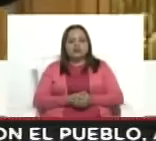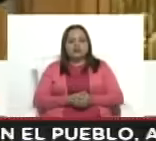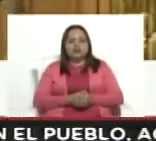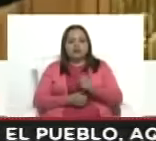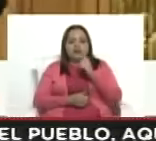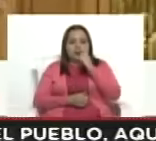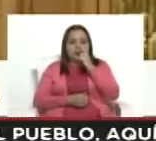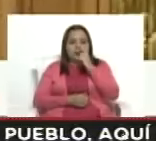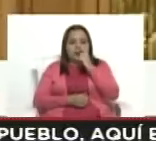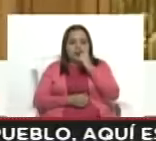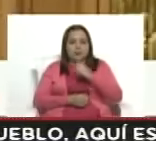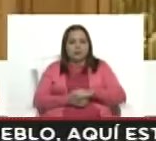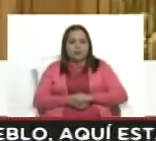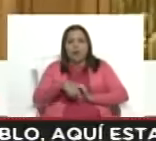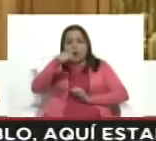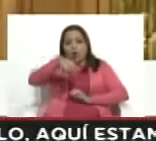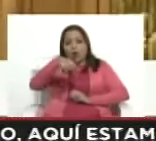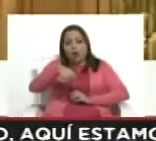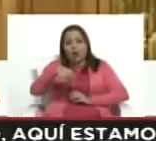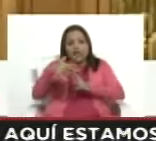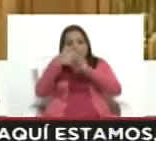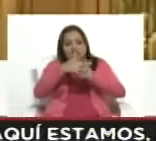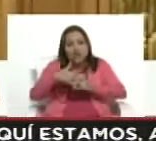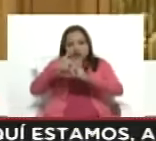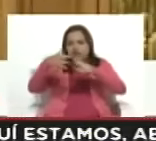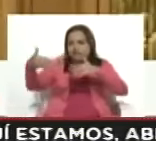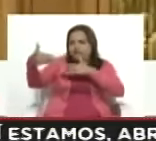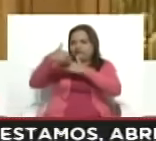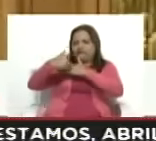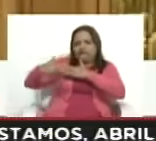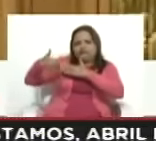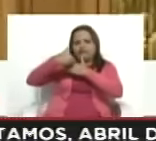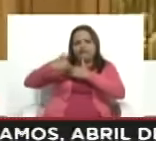Hoy nos ataca el imperialismo, un enemigo poderoso.